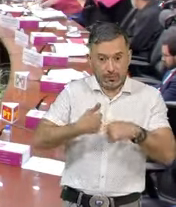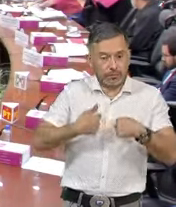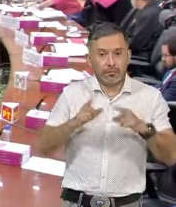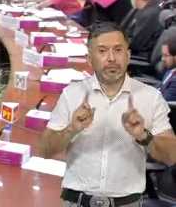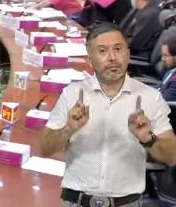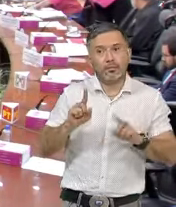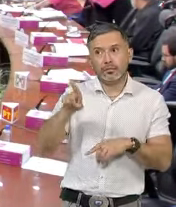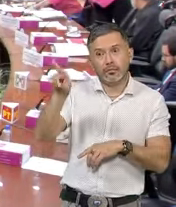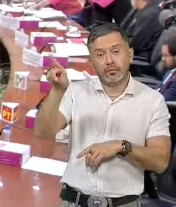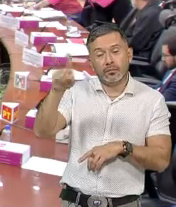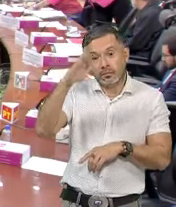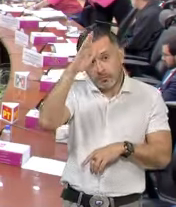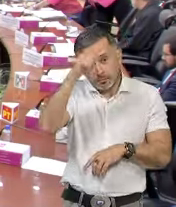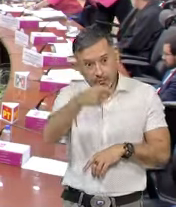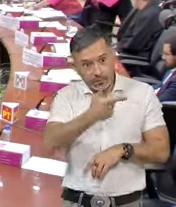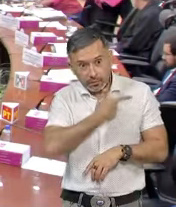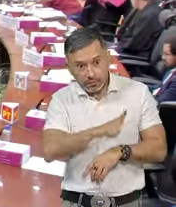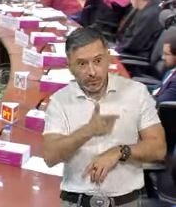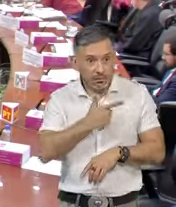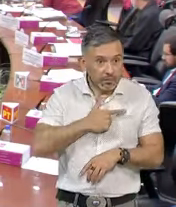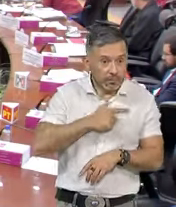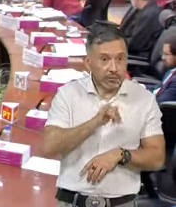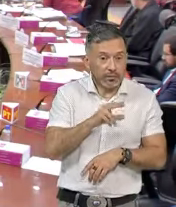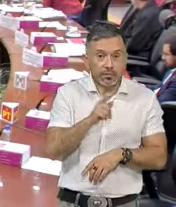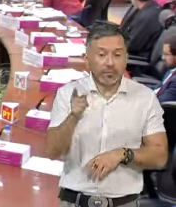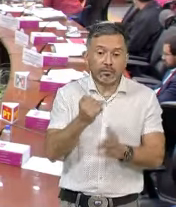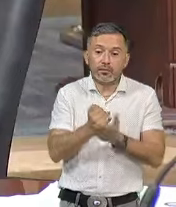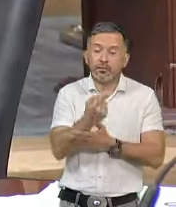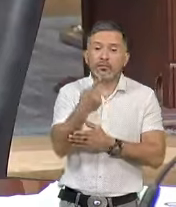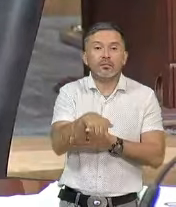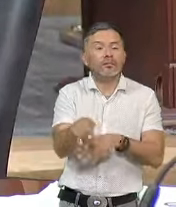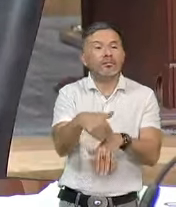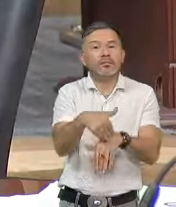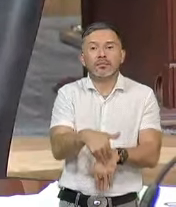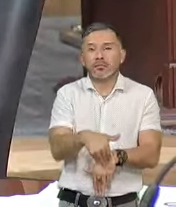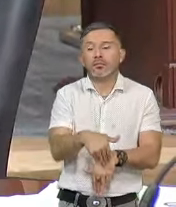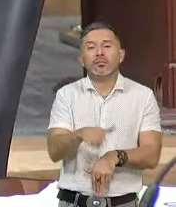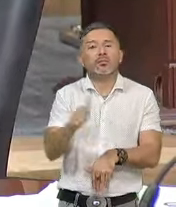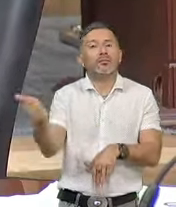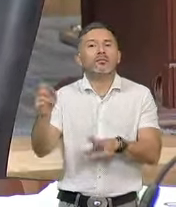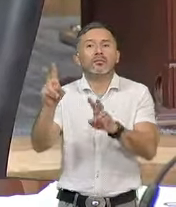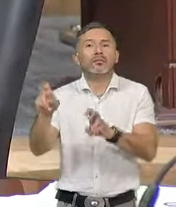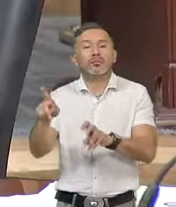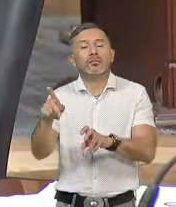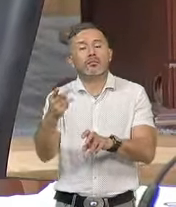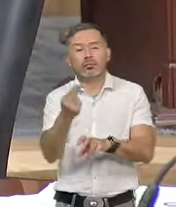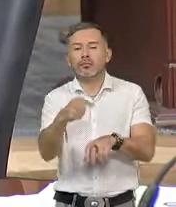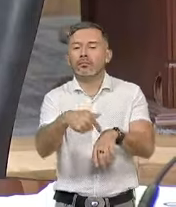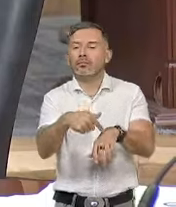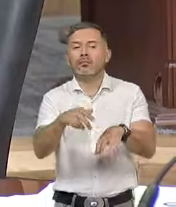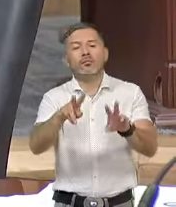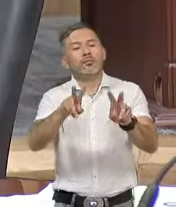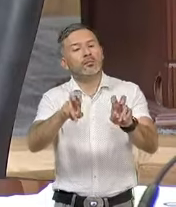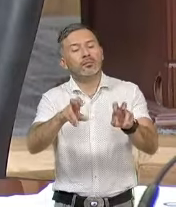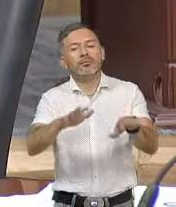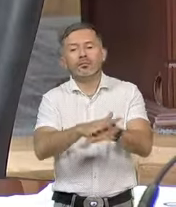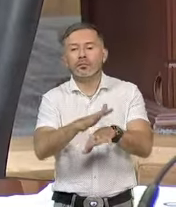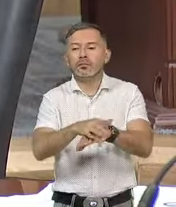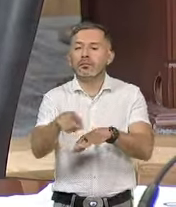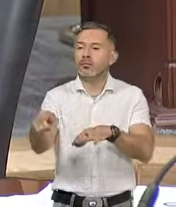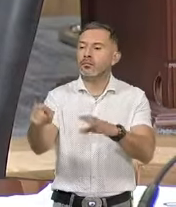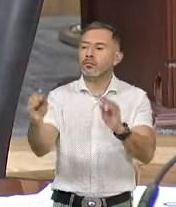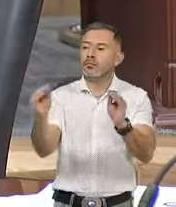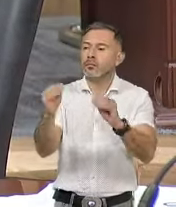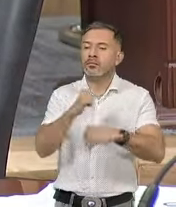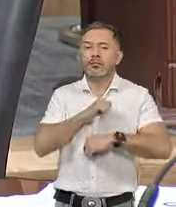acatar una serie de determinaciones esta o la que sea que nos diga tienen que cambiar este asunto a la moderación no es